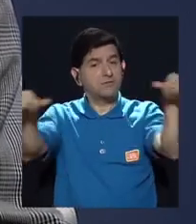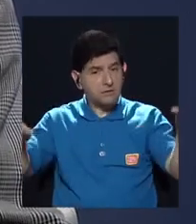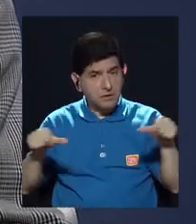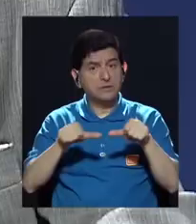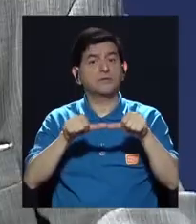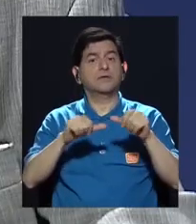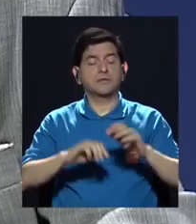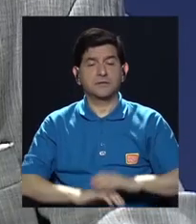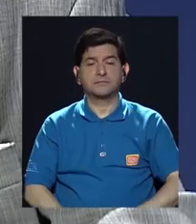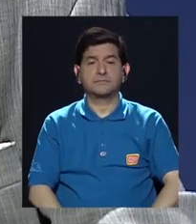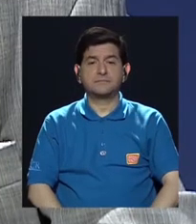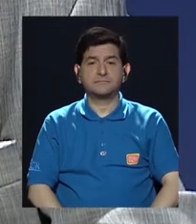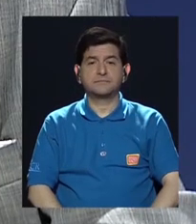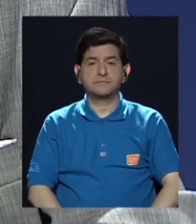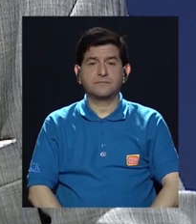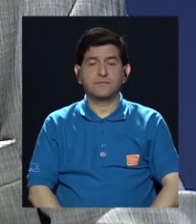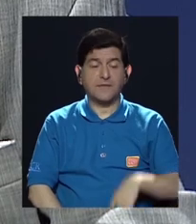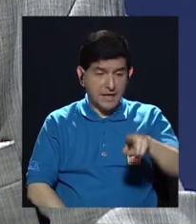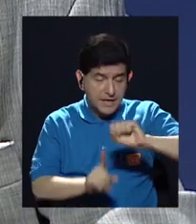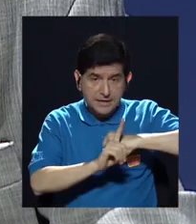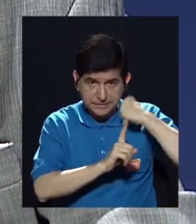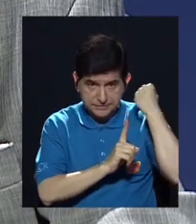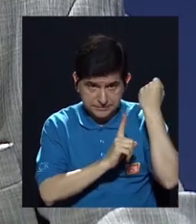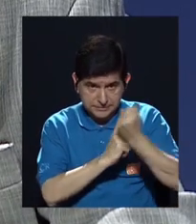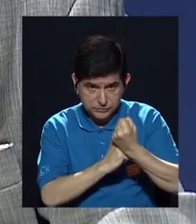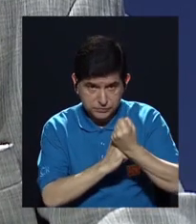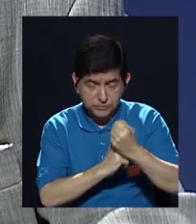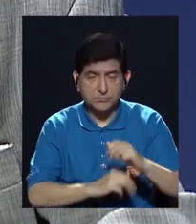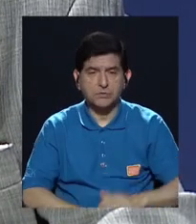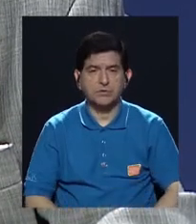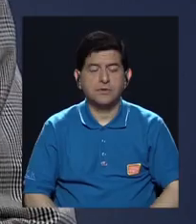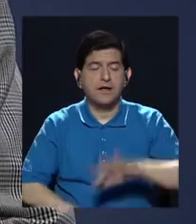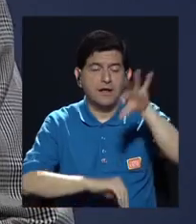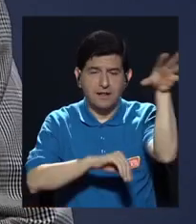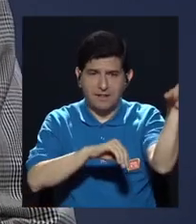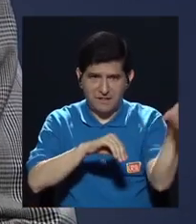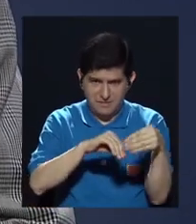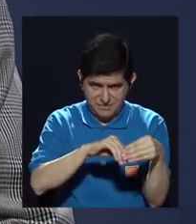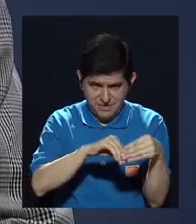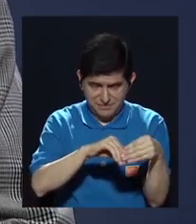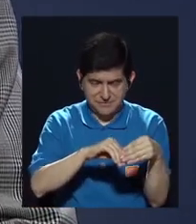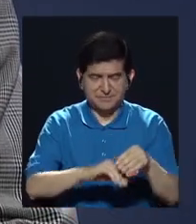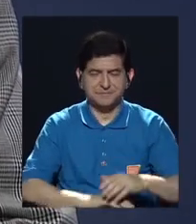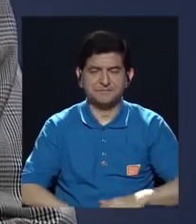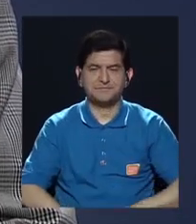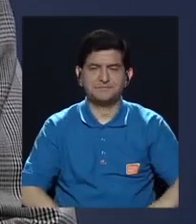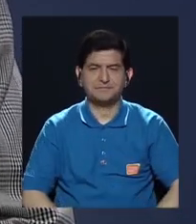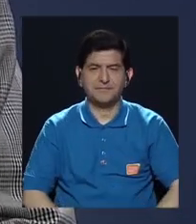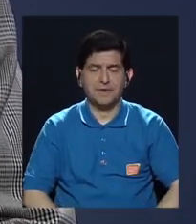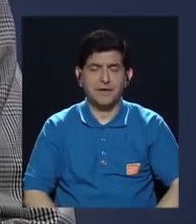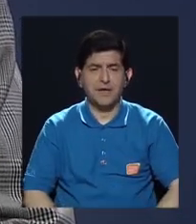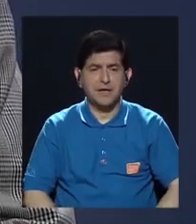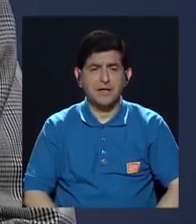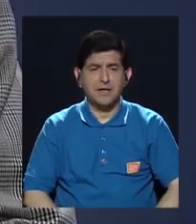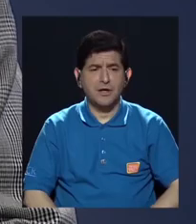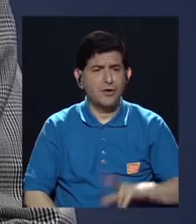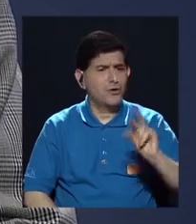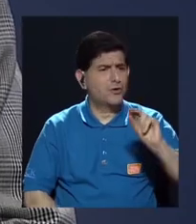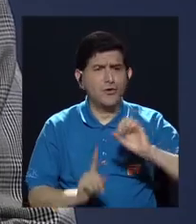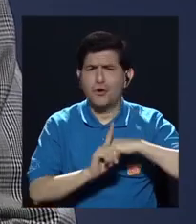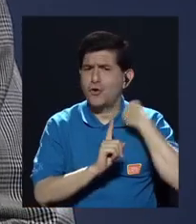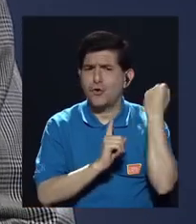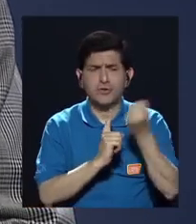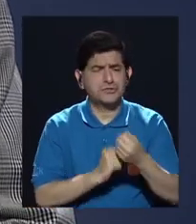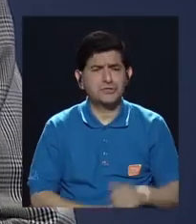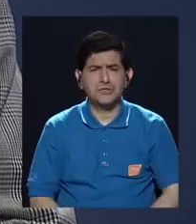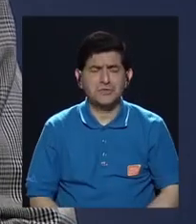planos. Y en esas condiciones, además, como lo dicen, no era un asunto